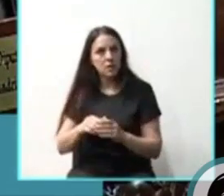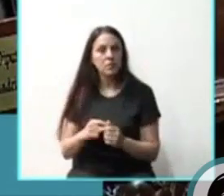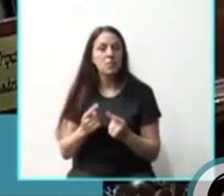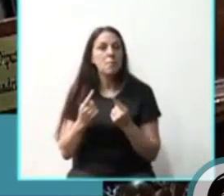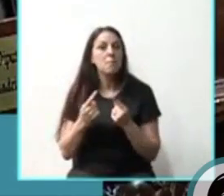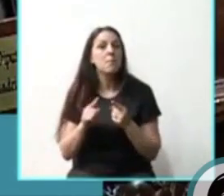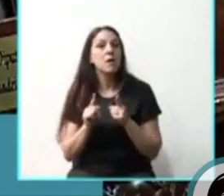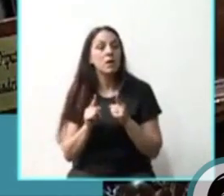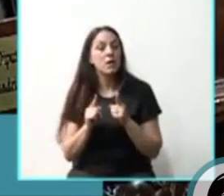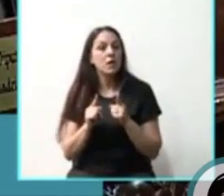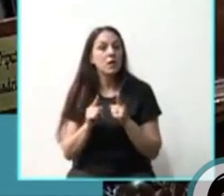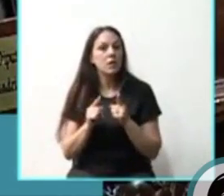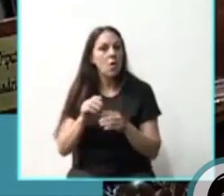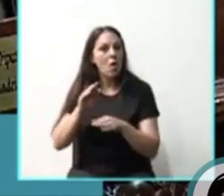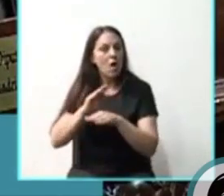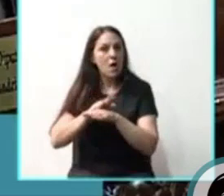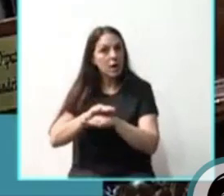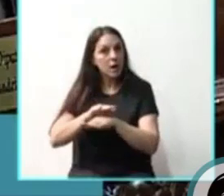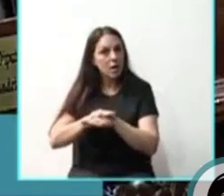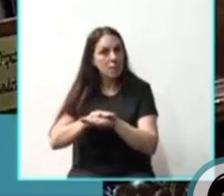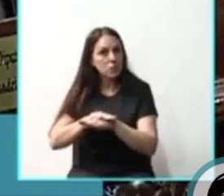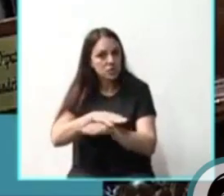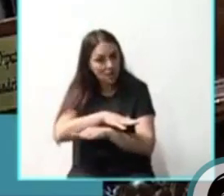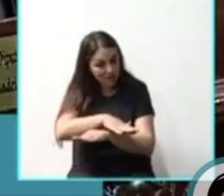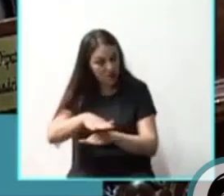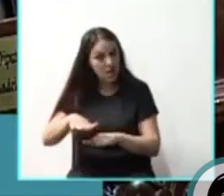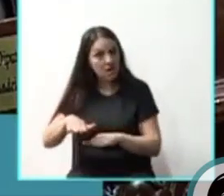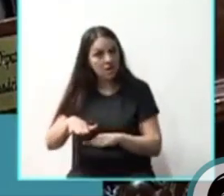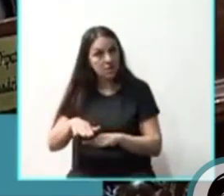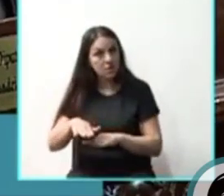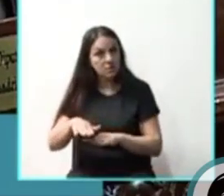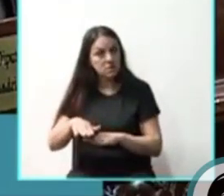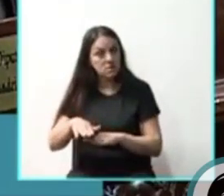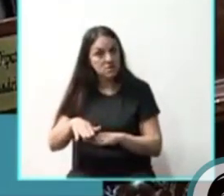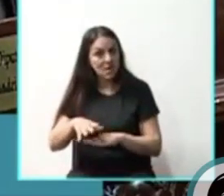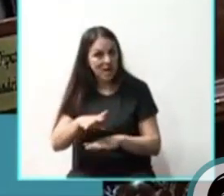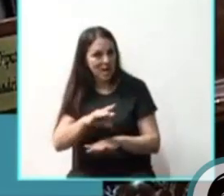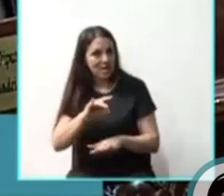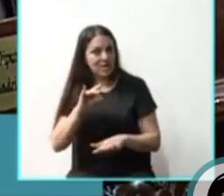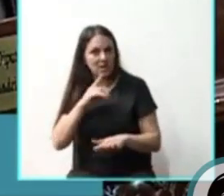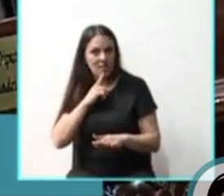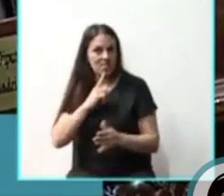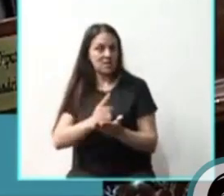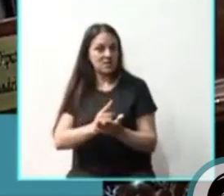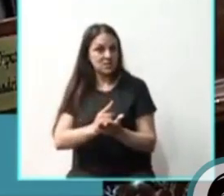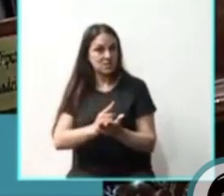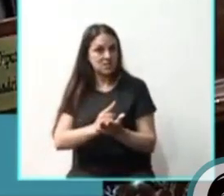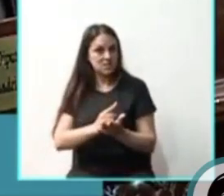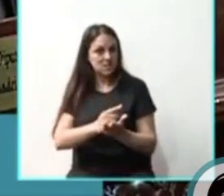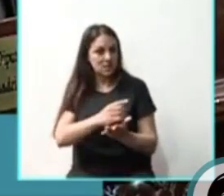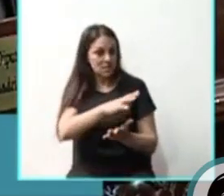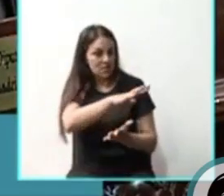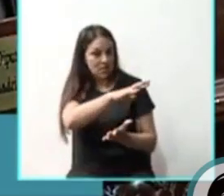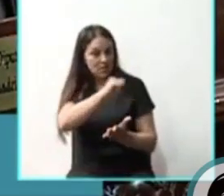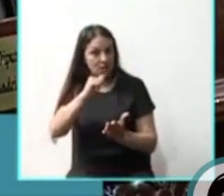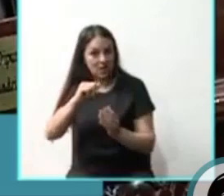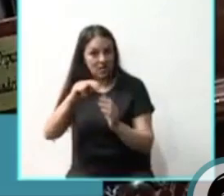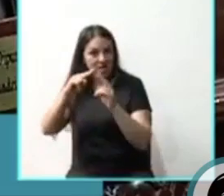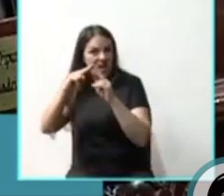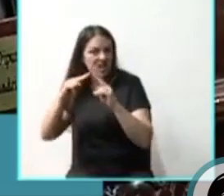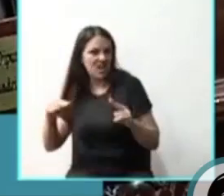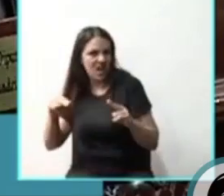los responsables de estos menores optaron por tenerlos alojados en esas